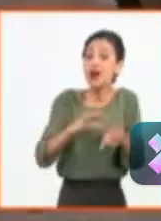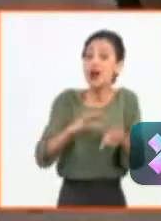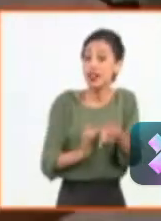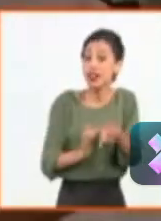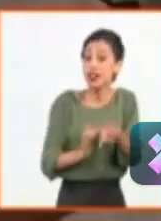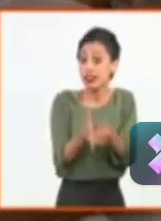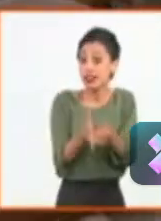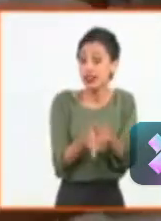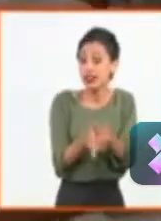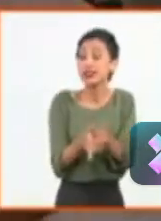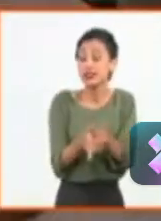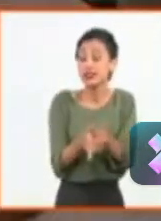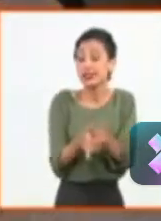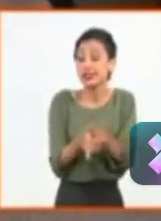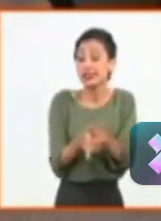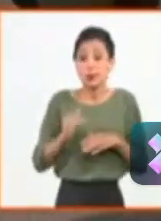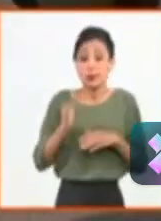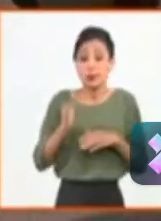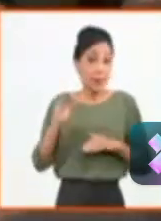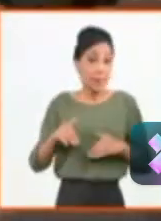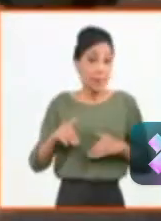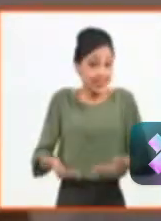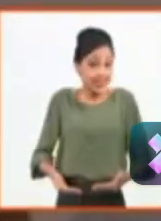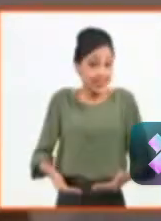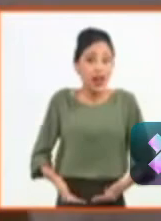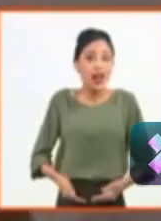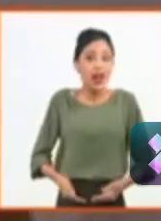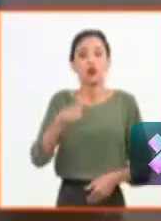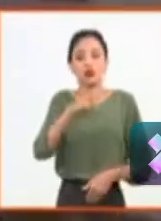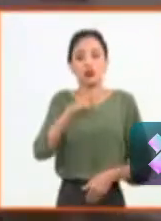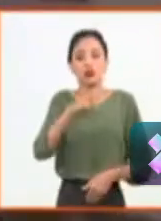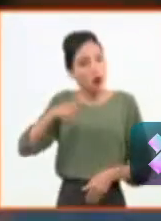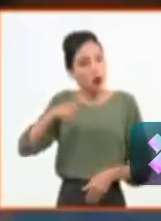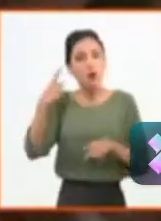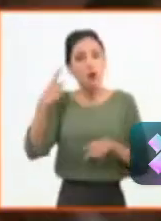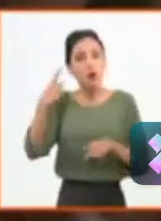nos hizo que creciéramos en camas en el Hospital Faustino Pérez también.